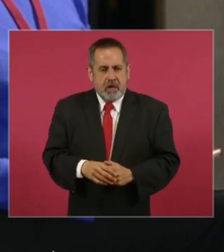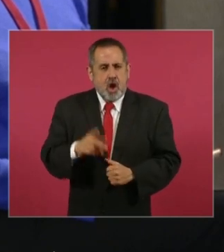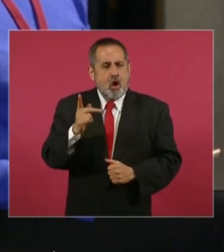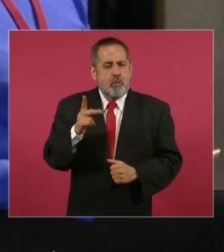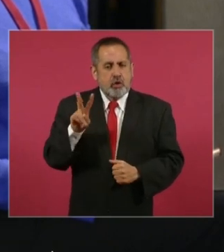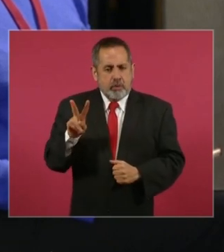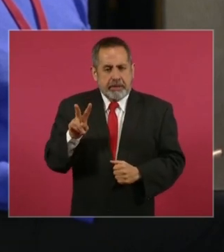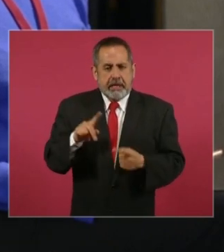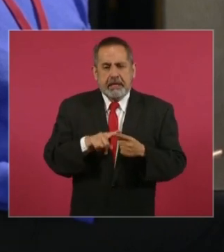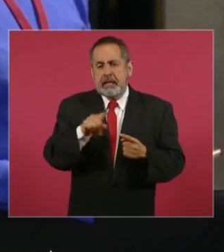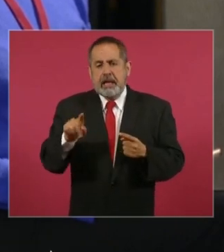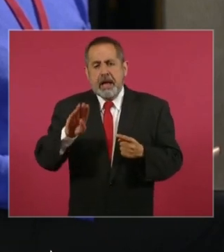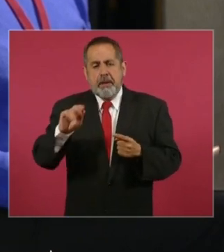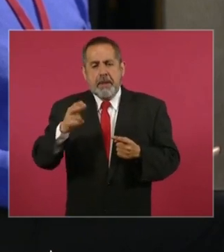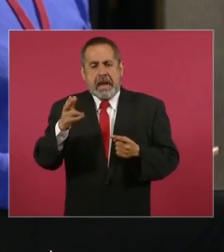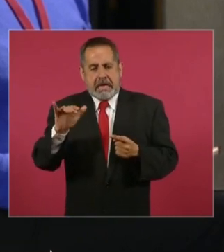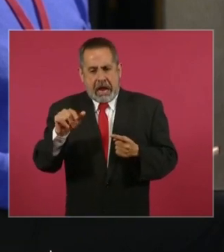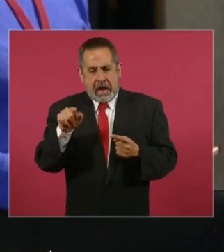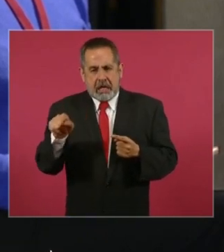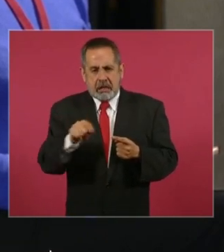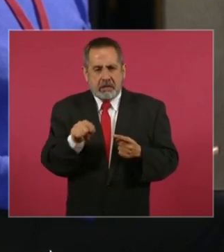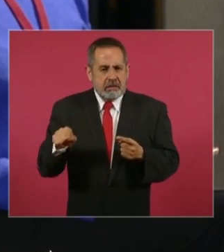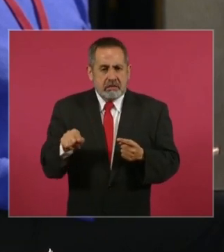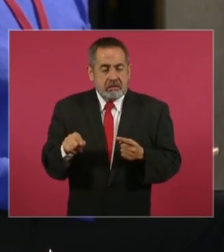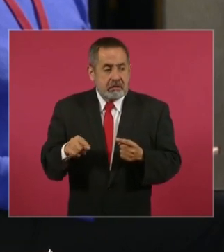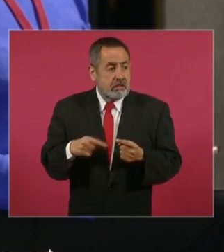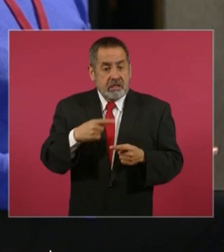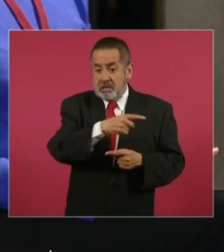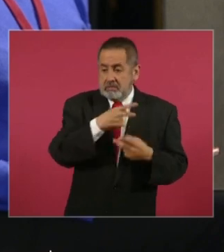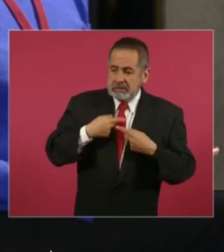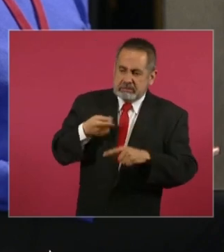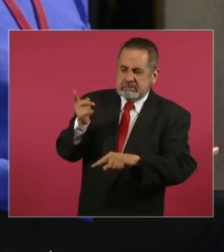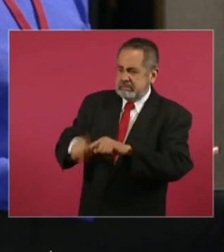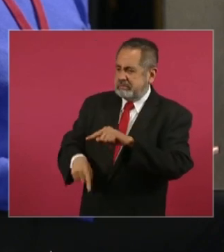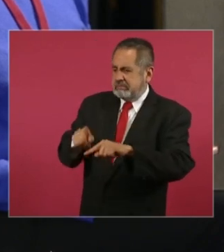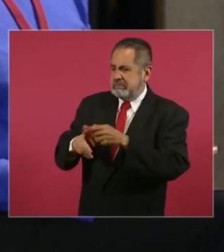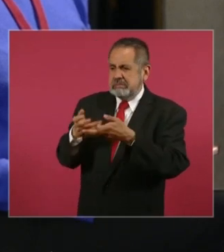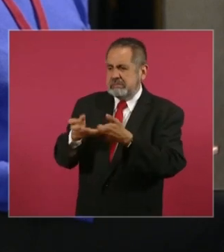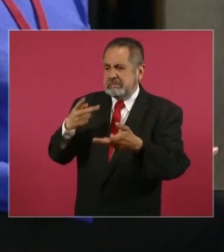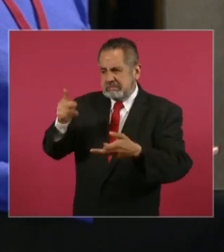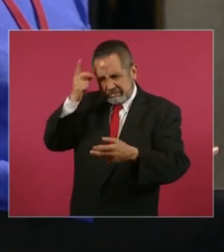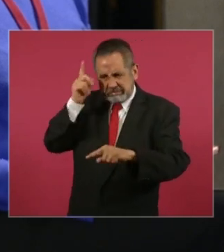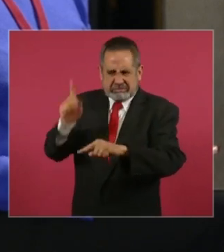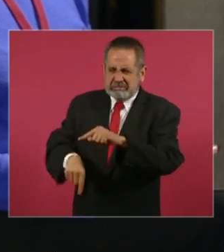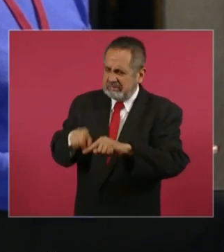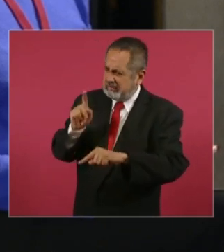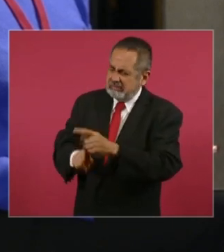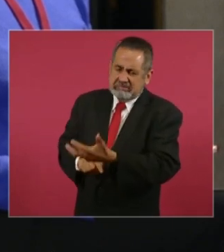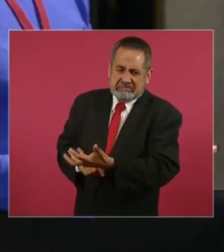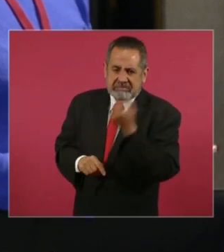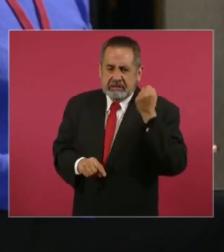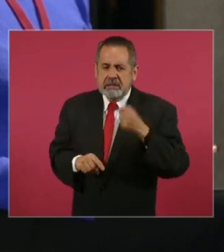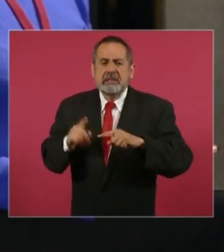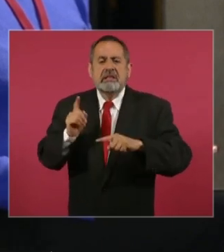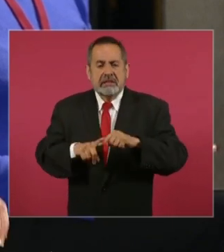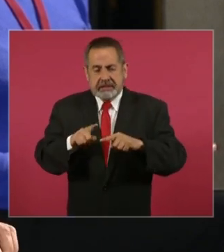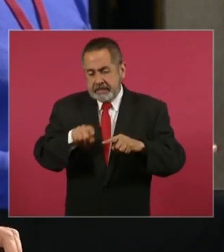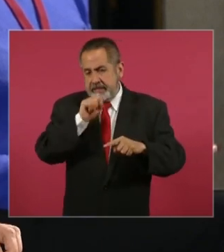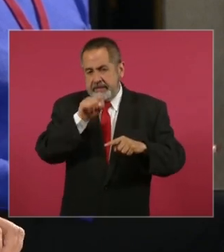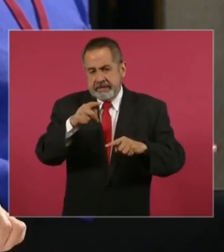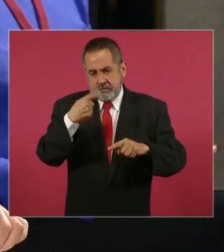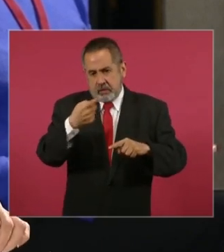Puerto Vallarta y Bahía, están despojando a la gente de sus bienes. ¿Quiénes? Y también le voy a